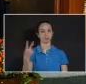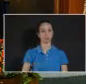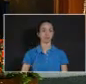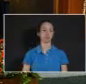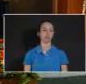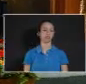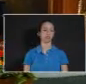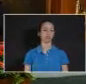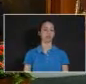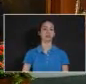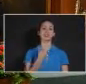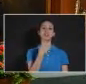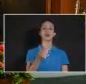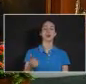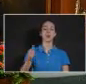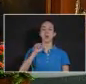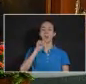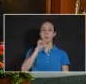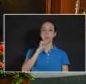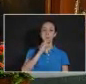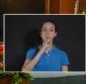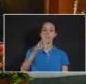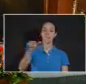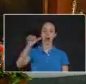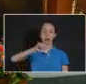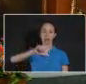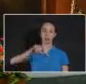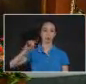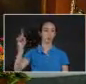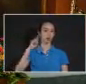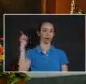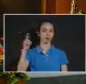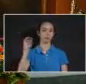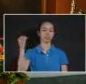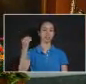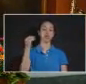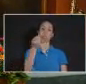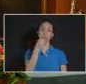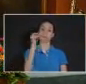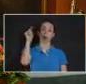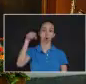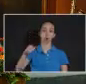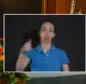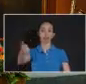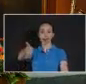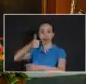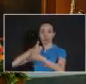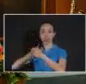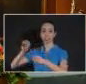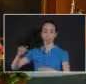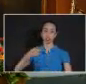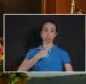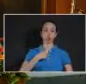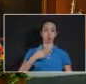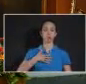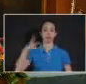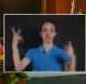Dijo, maldito todo aquel que pruebe bocado hoy antes de que yo me vengue de todos mis